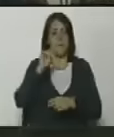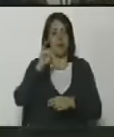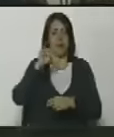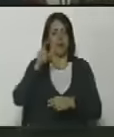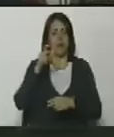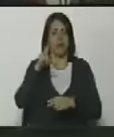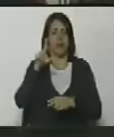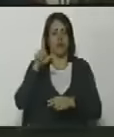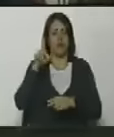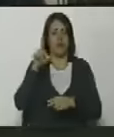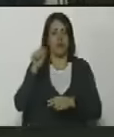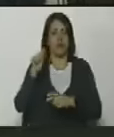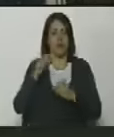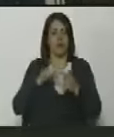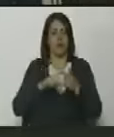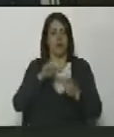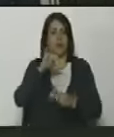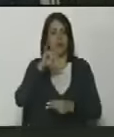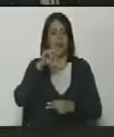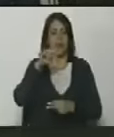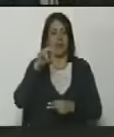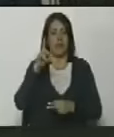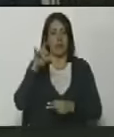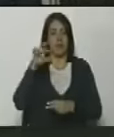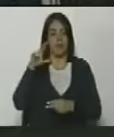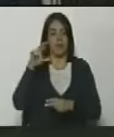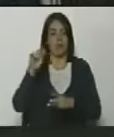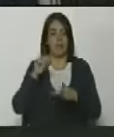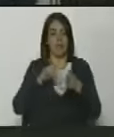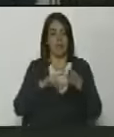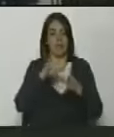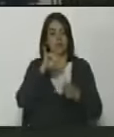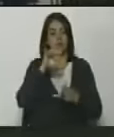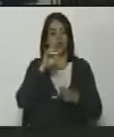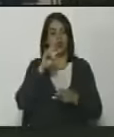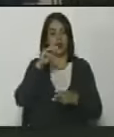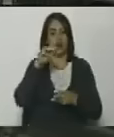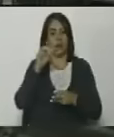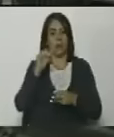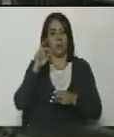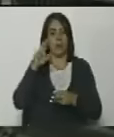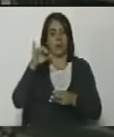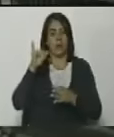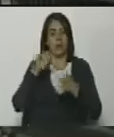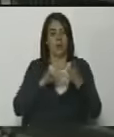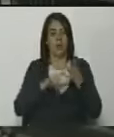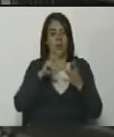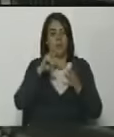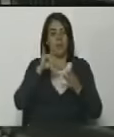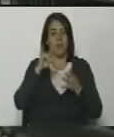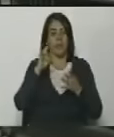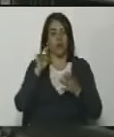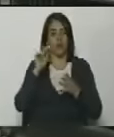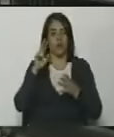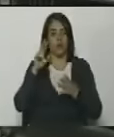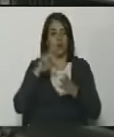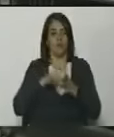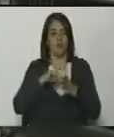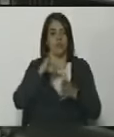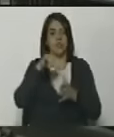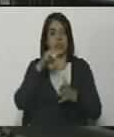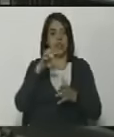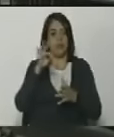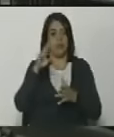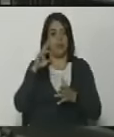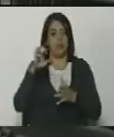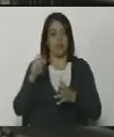Ruth Muscus, Indira Torregosa, Yosmaira Palomares, Víctor Ramírez, Dalia Barrios, Jeffrey Gómez,